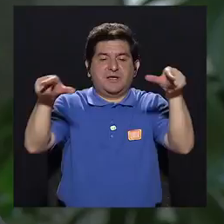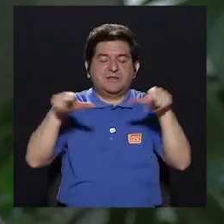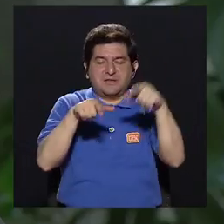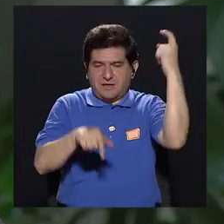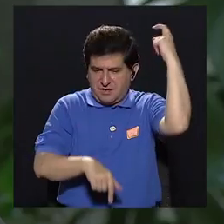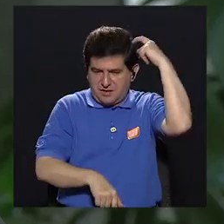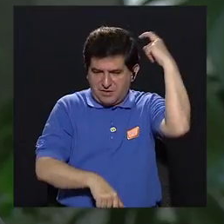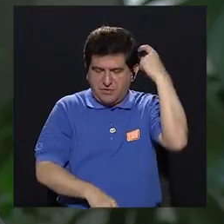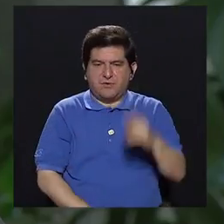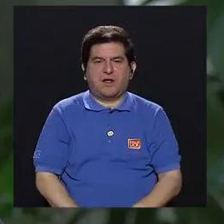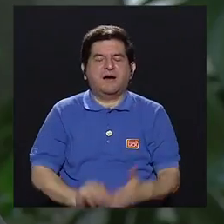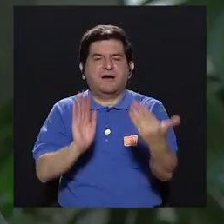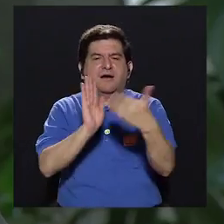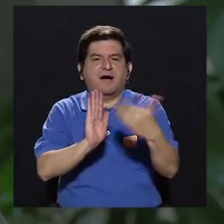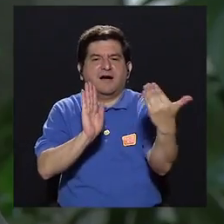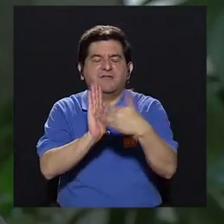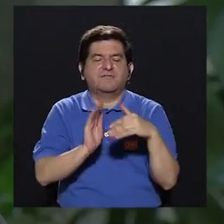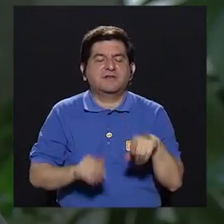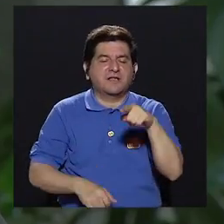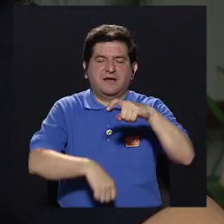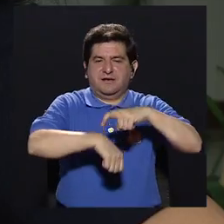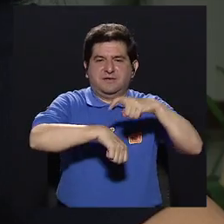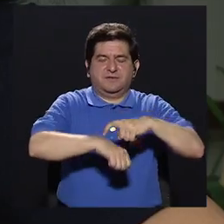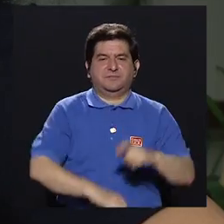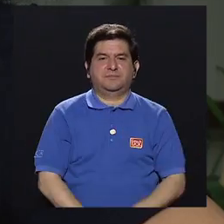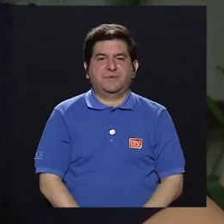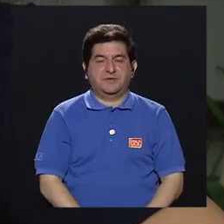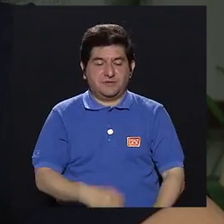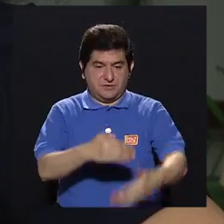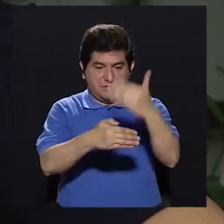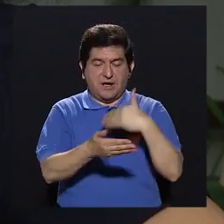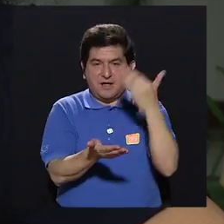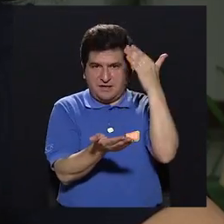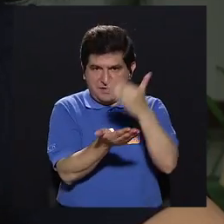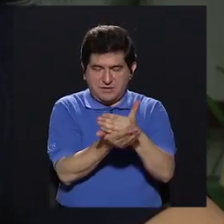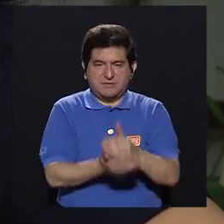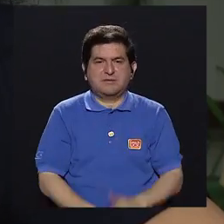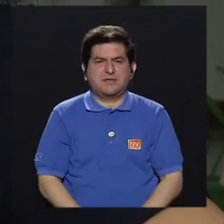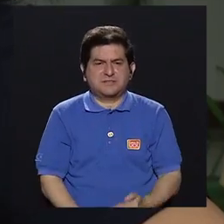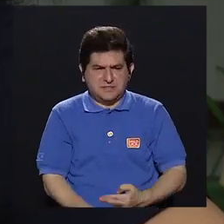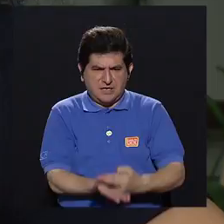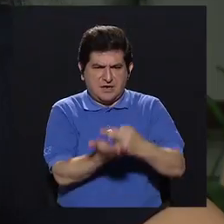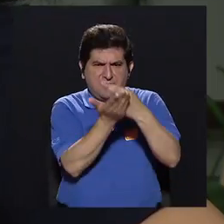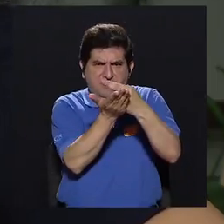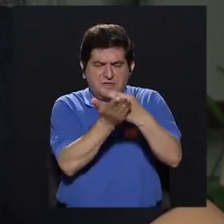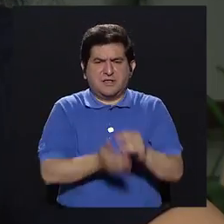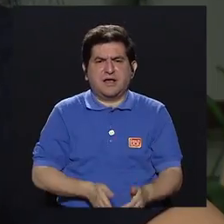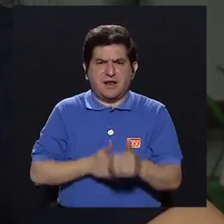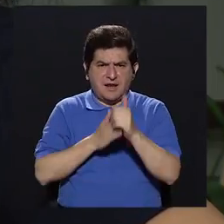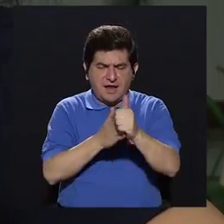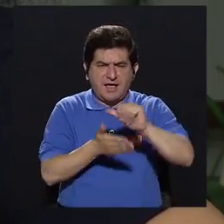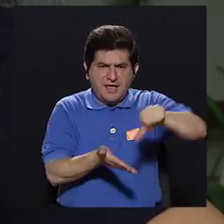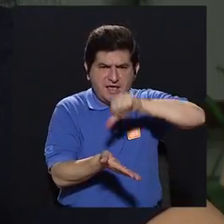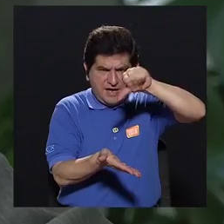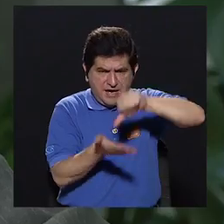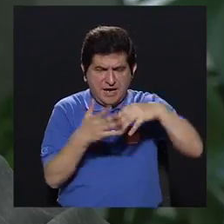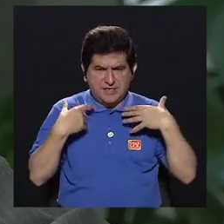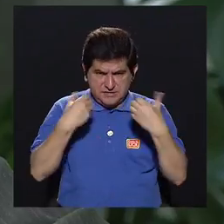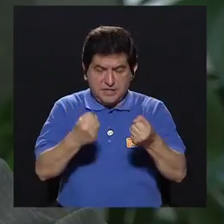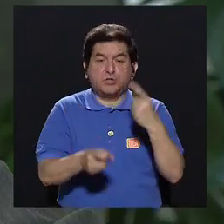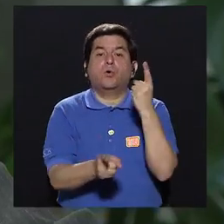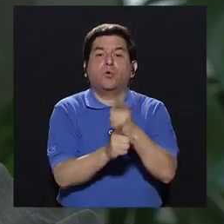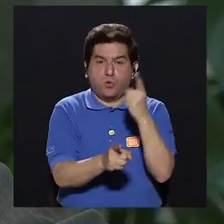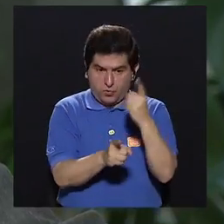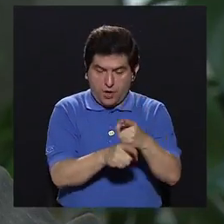del cerebro es el que se está viendo afectado en ese momento. Johnny, antes de irnos, ¿esta rehabilitación es guiada por el centro de salud?